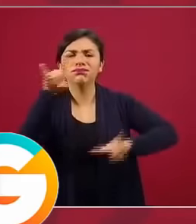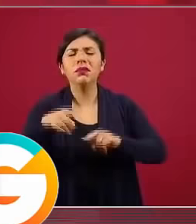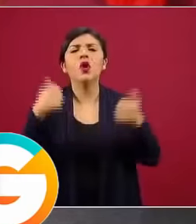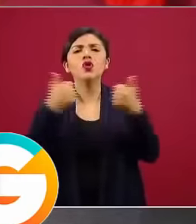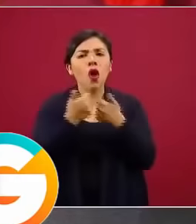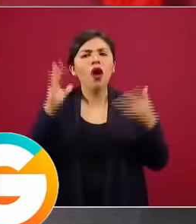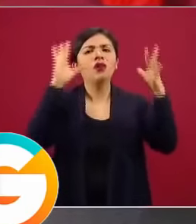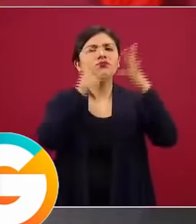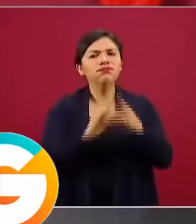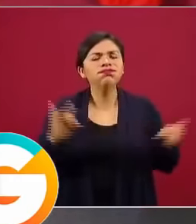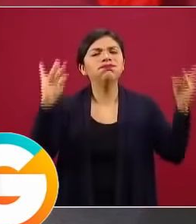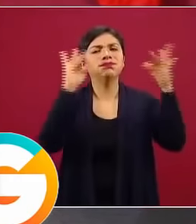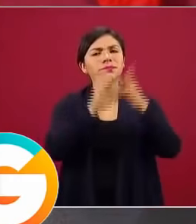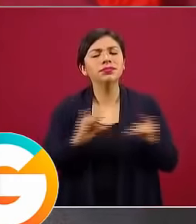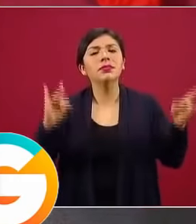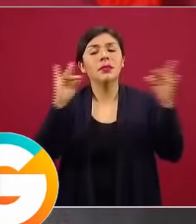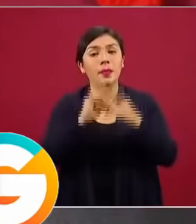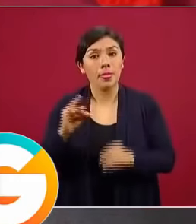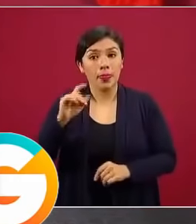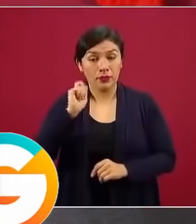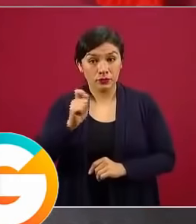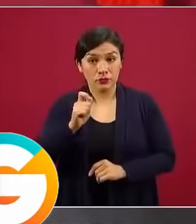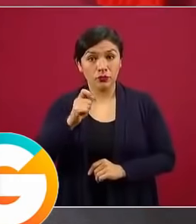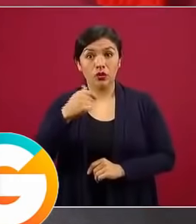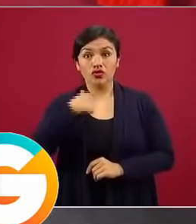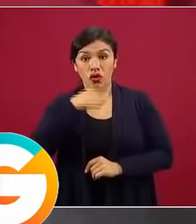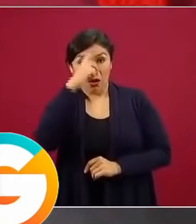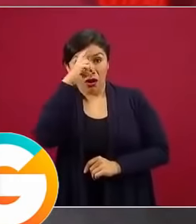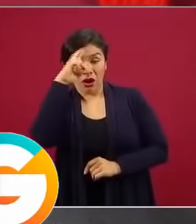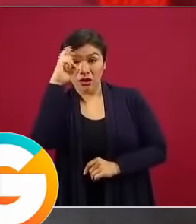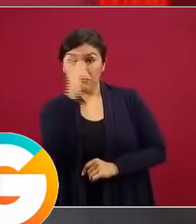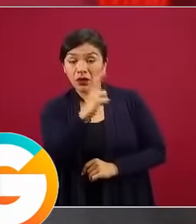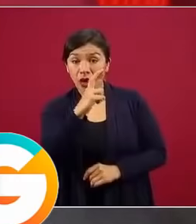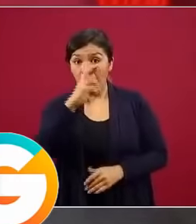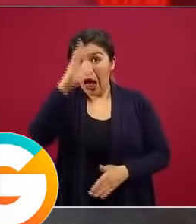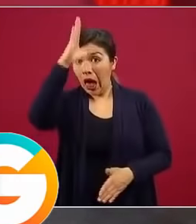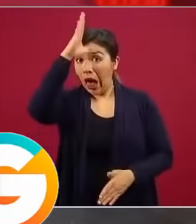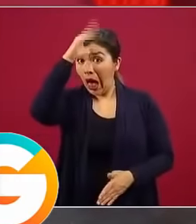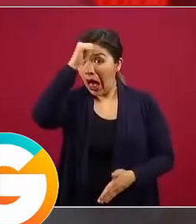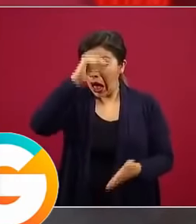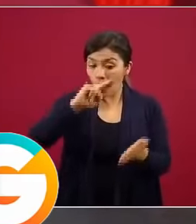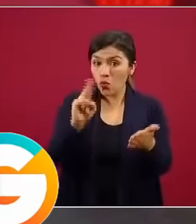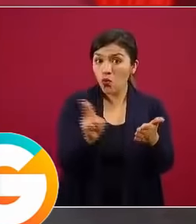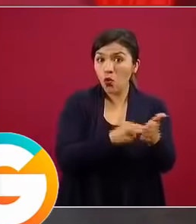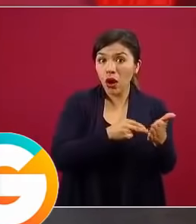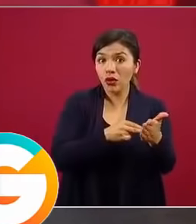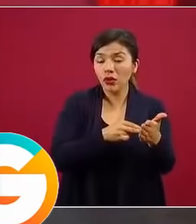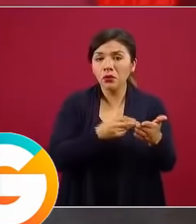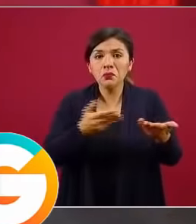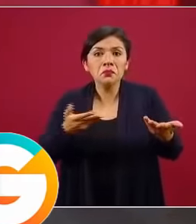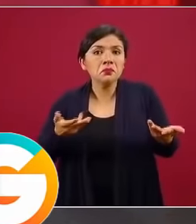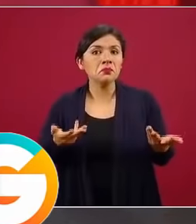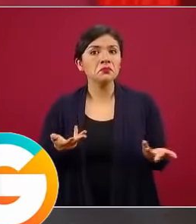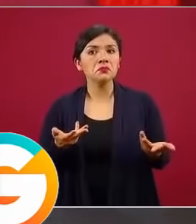hablando de que no respetamos acuerdos. Pues si ustedes